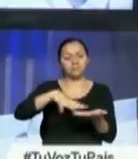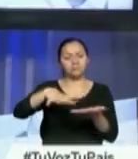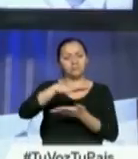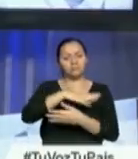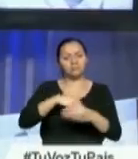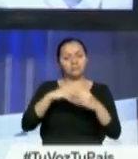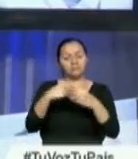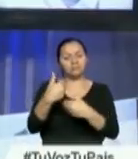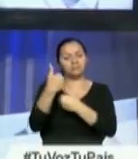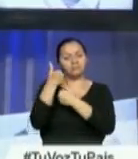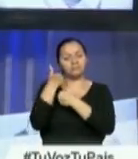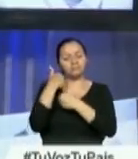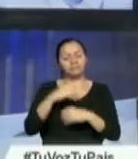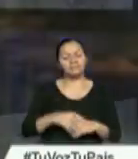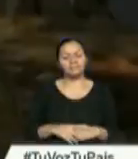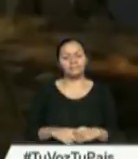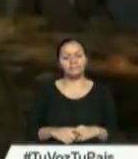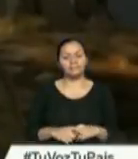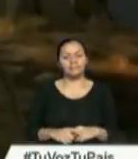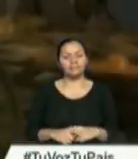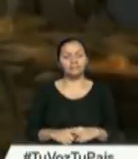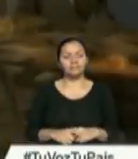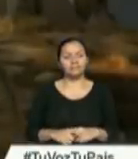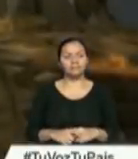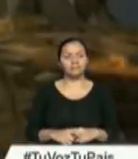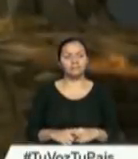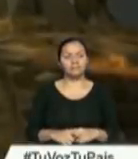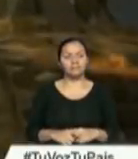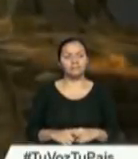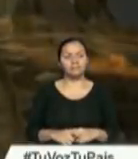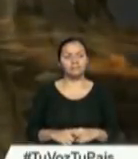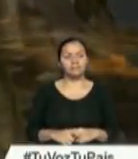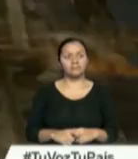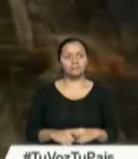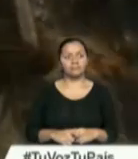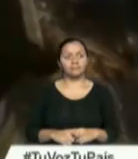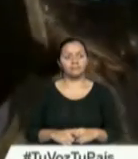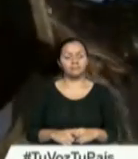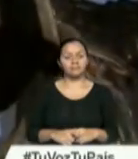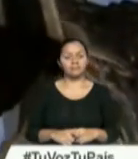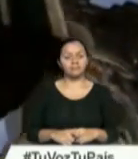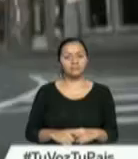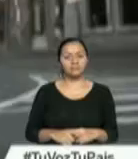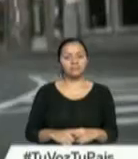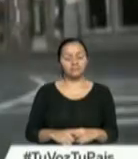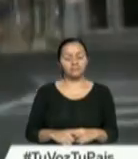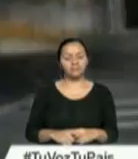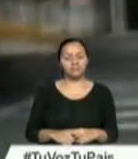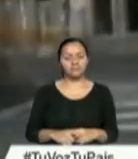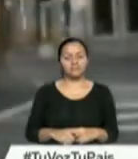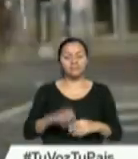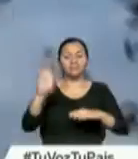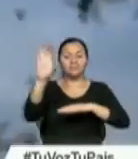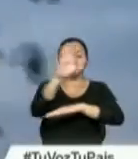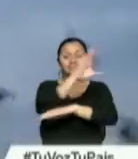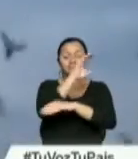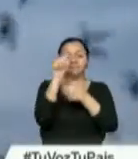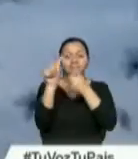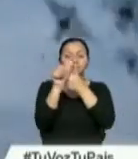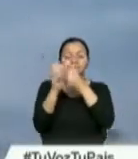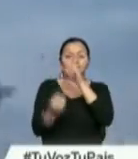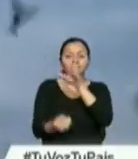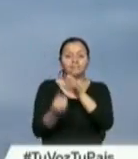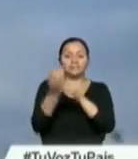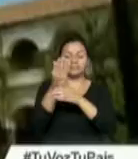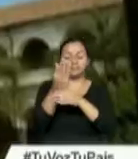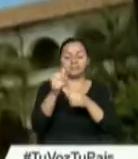mágica historia. Junto al cielo y pegada a los volcanes se